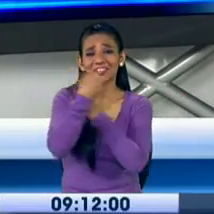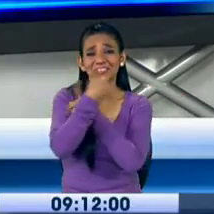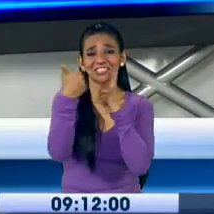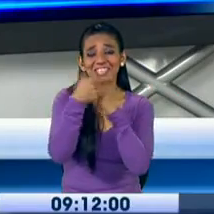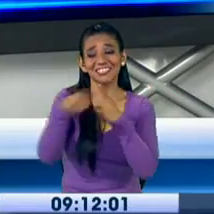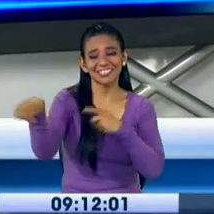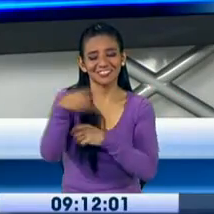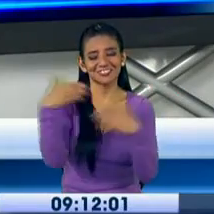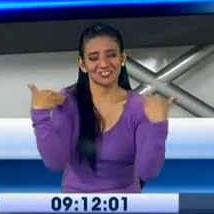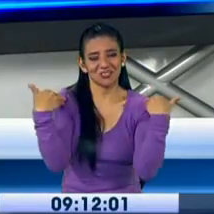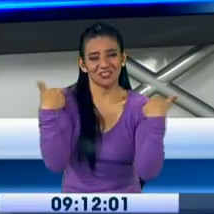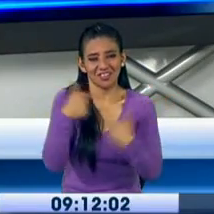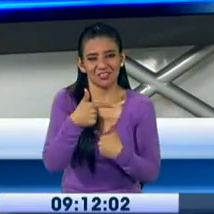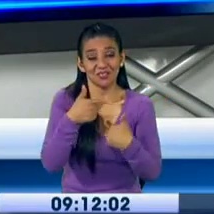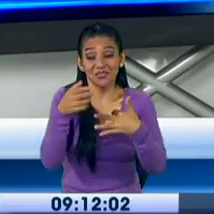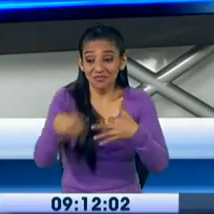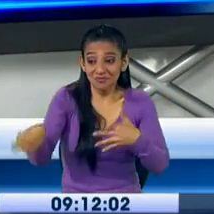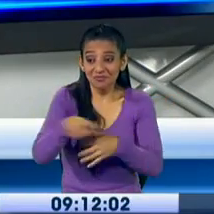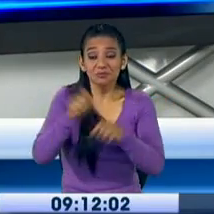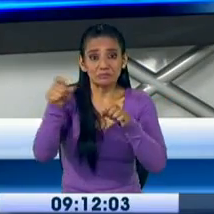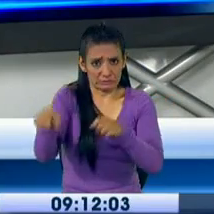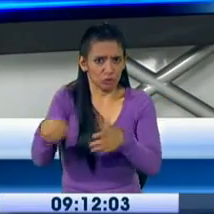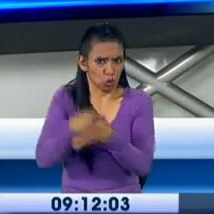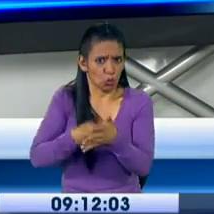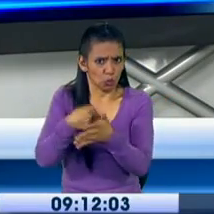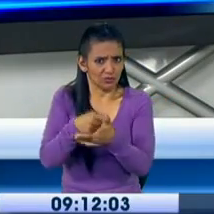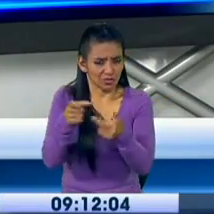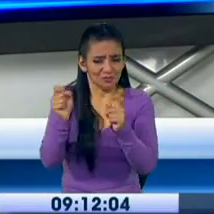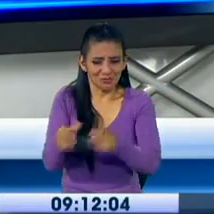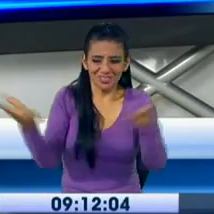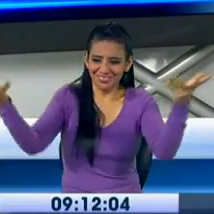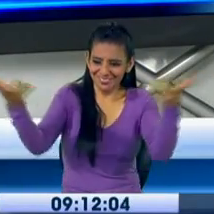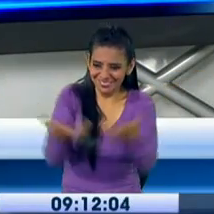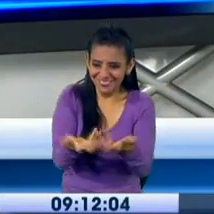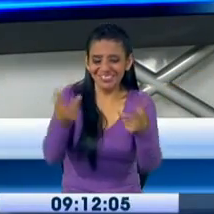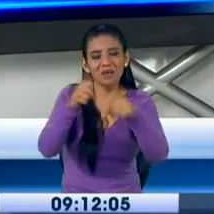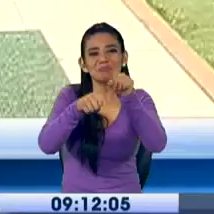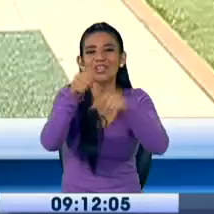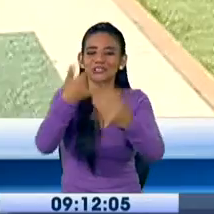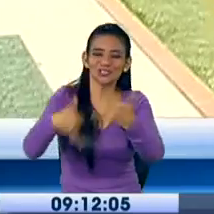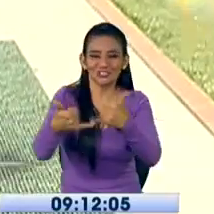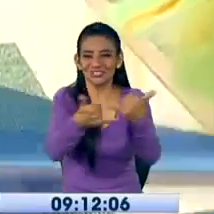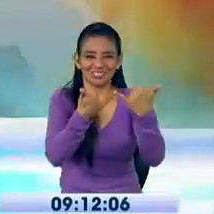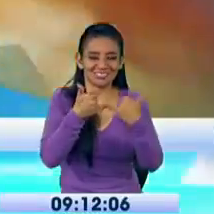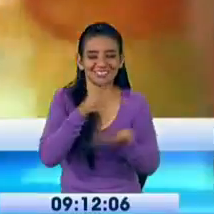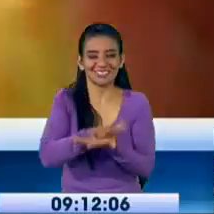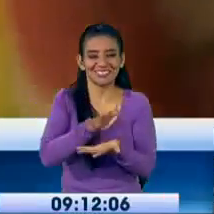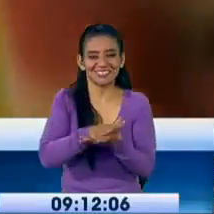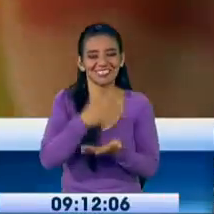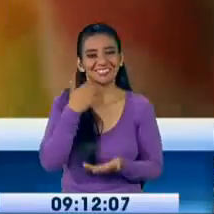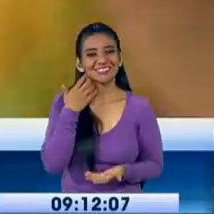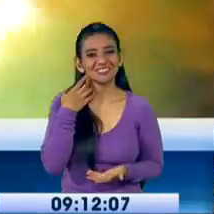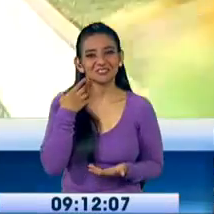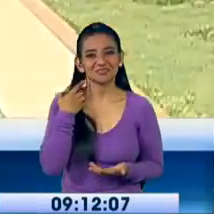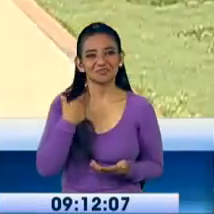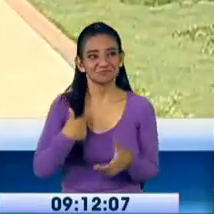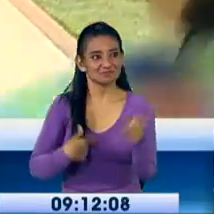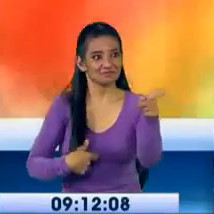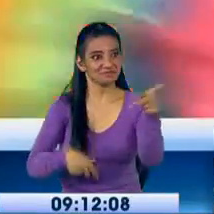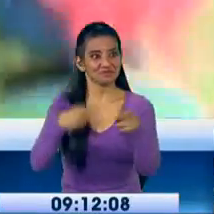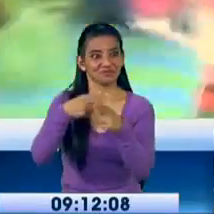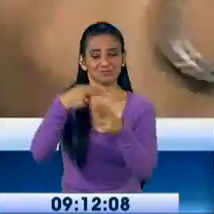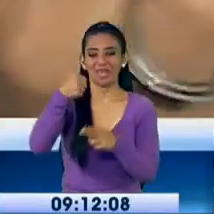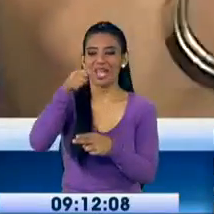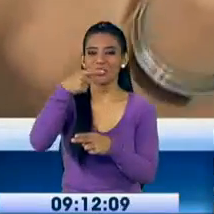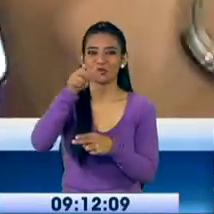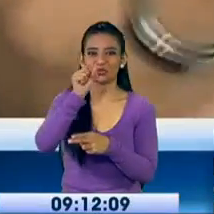tarde para que estos pequeños luchadores de la vida puedan encontrarse con sus amiguitos. Él es Agustín, un dulce y vivaz niño que